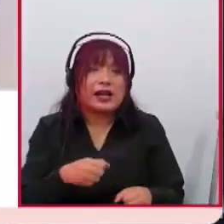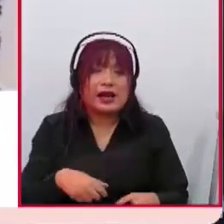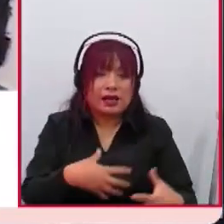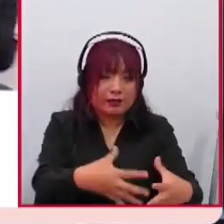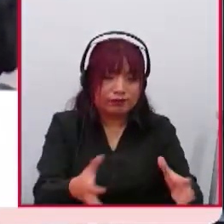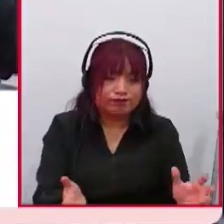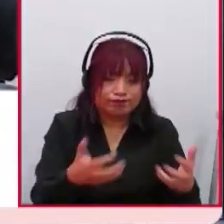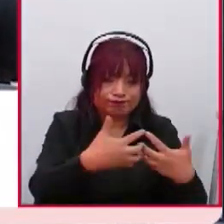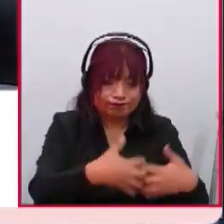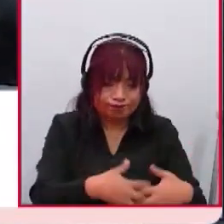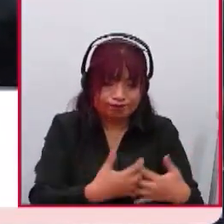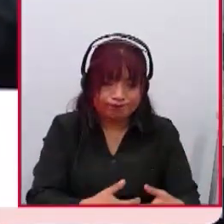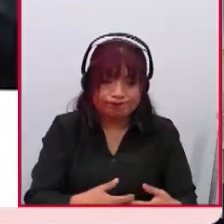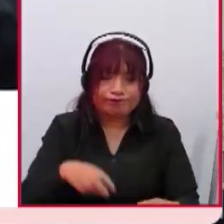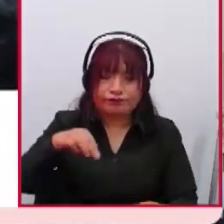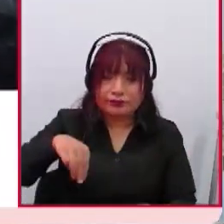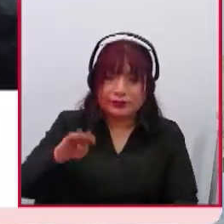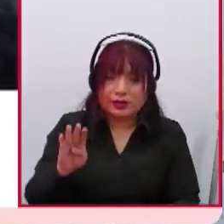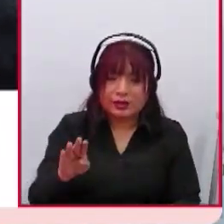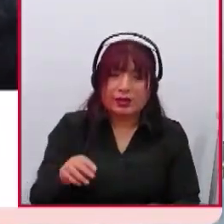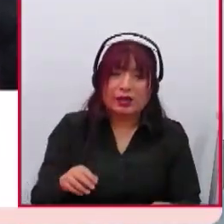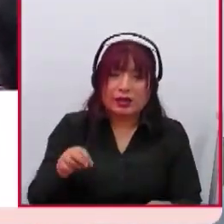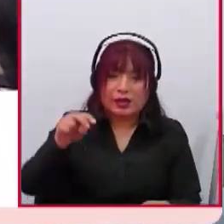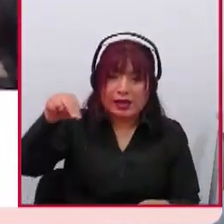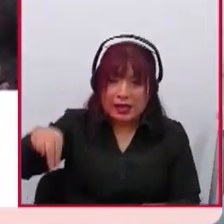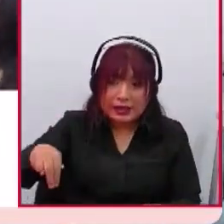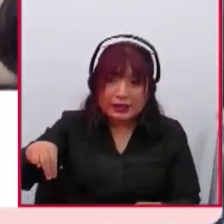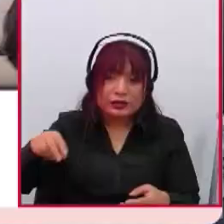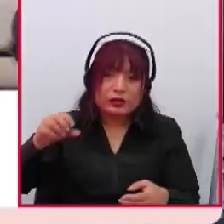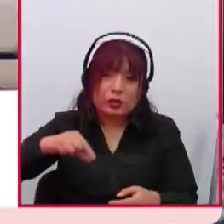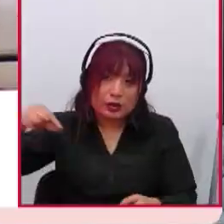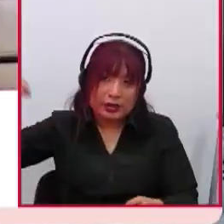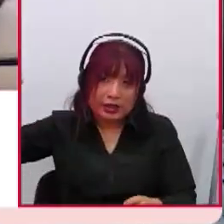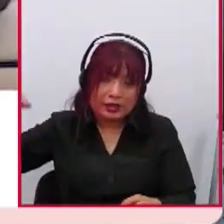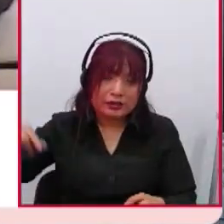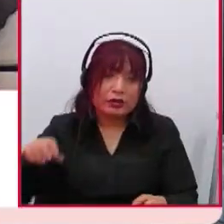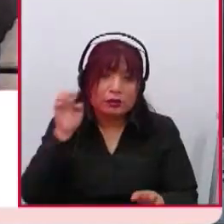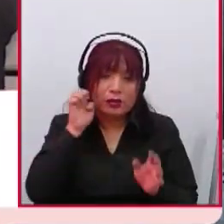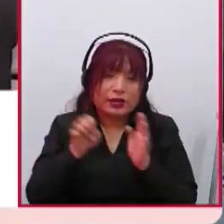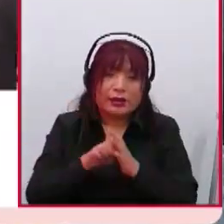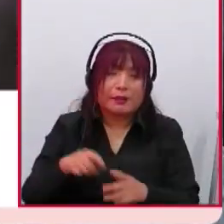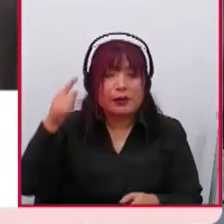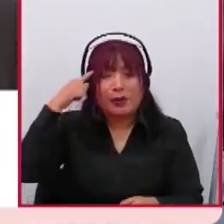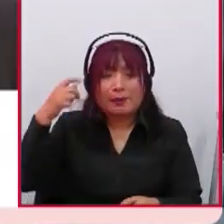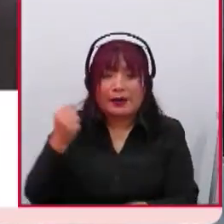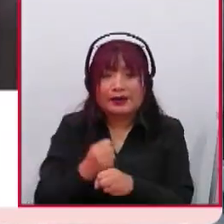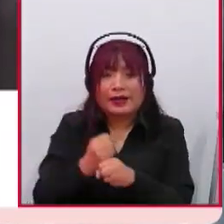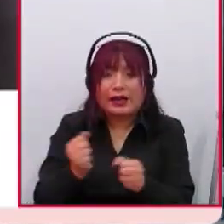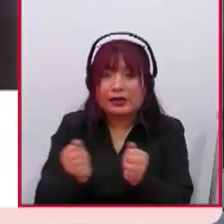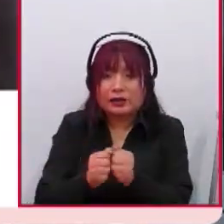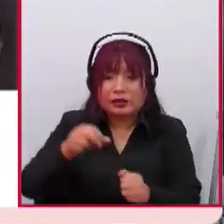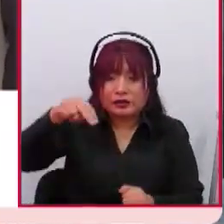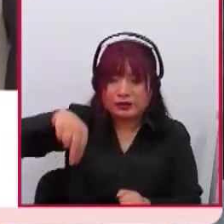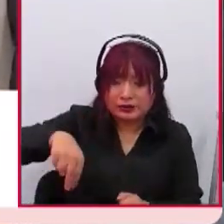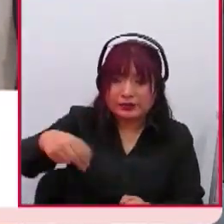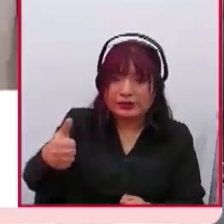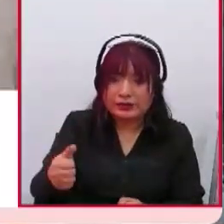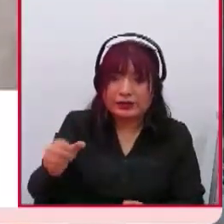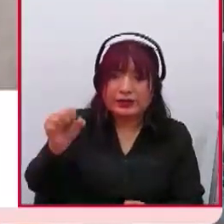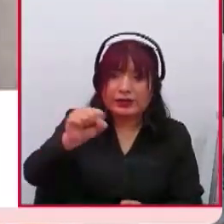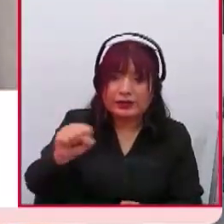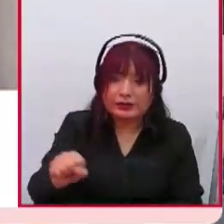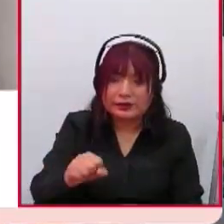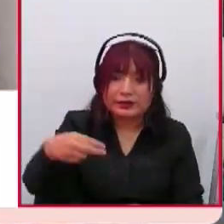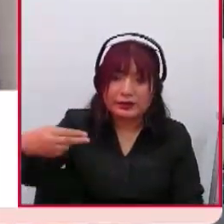usábamos como nitrógeno como gas inerte para evitar la oxidación del NaSH, porque el NaSH es un reactivo